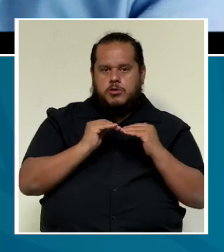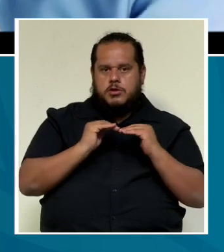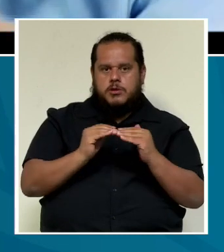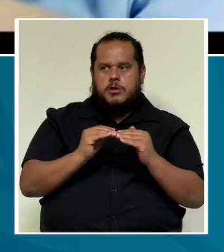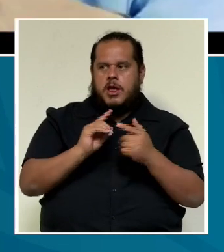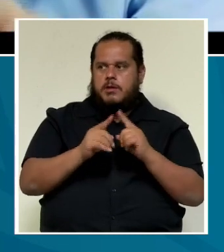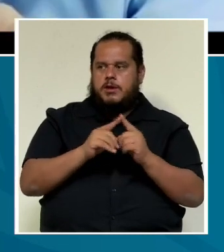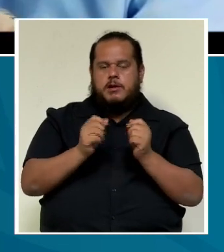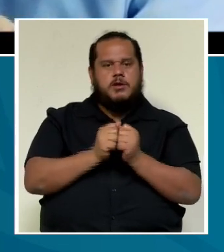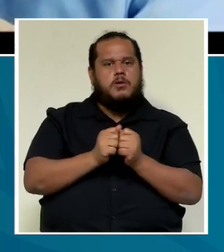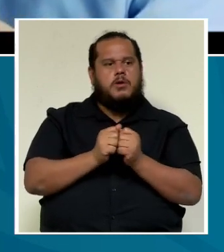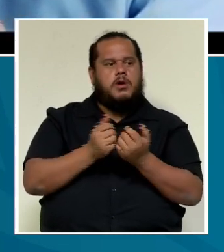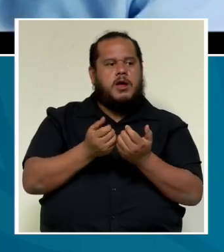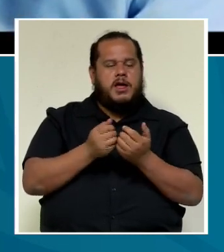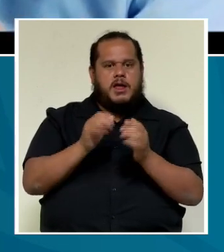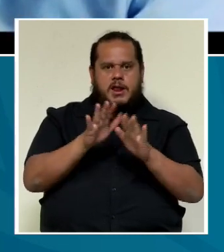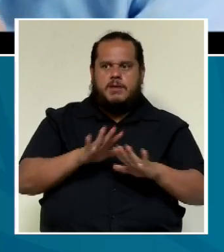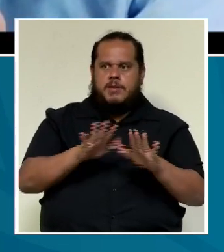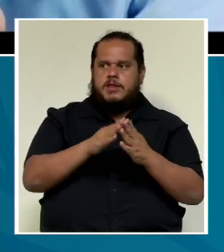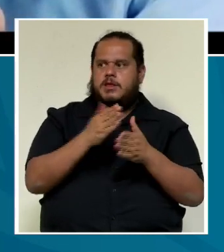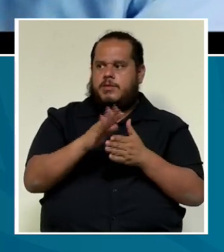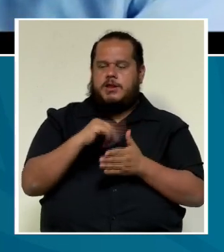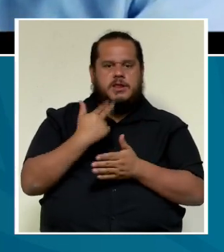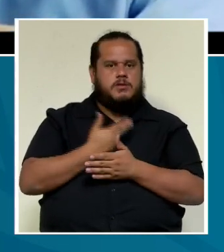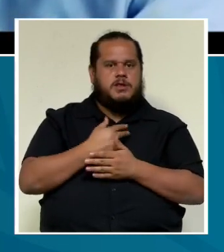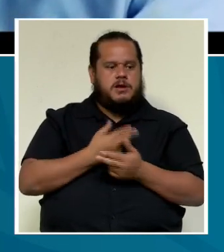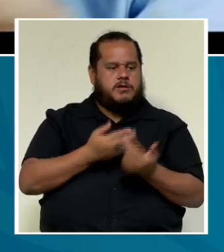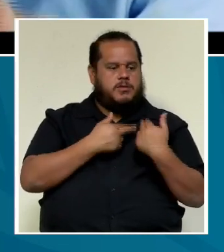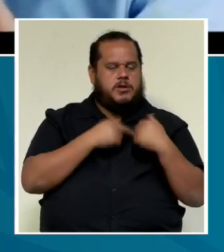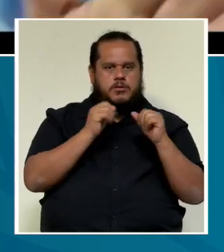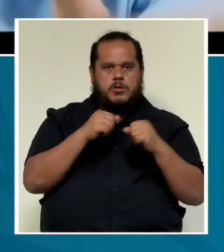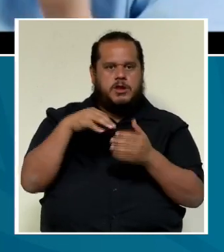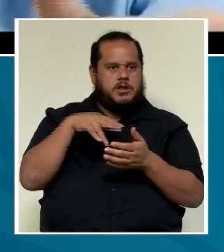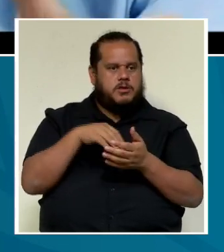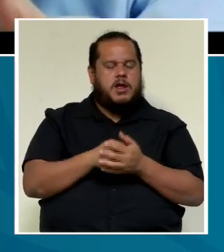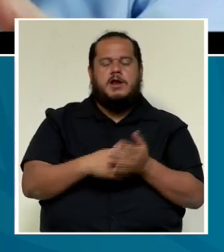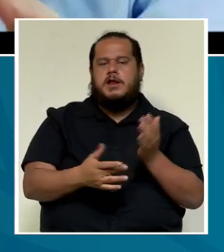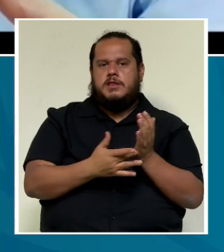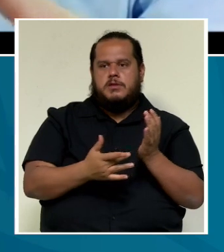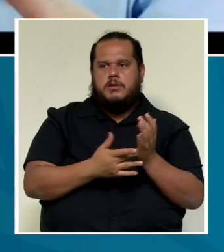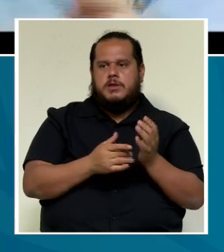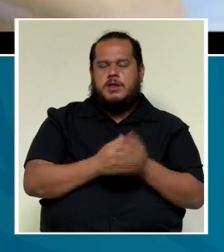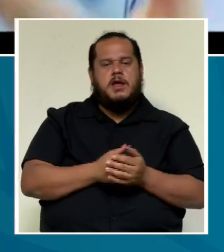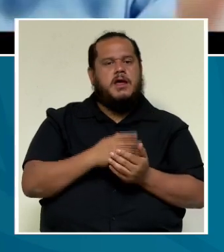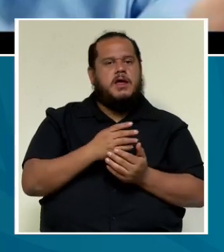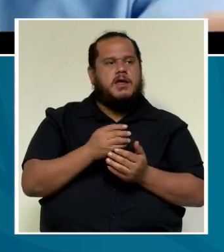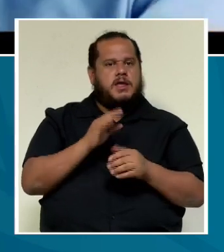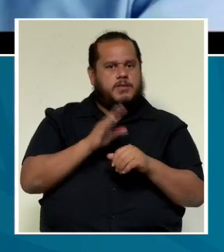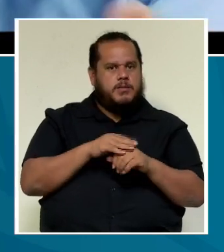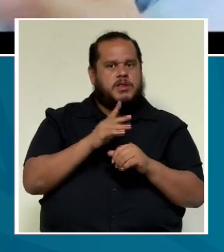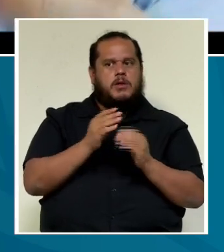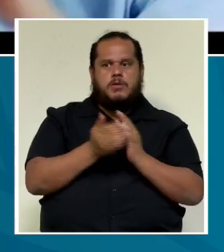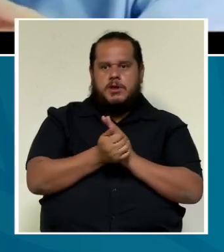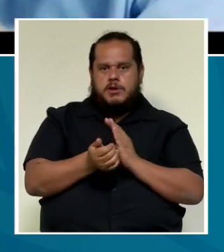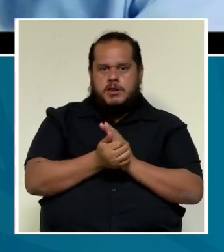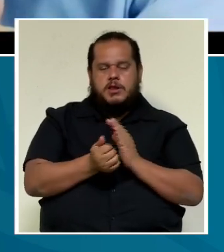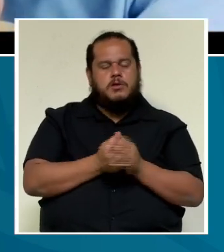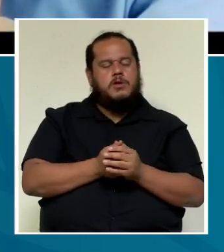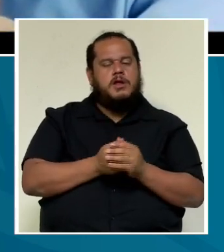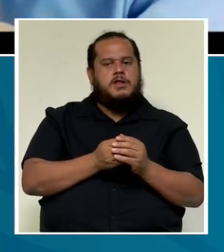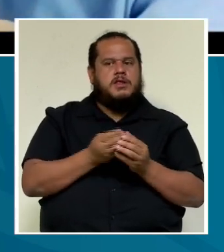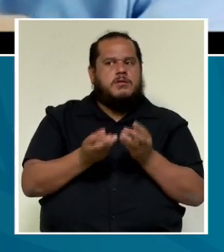ambiente y en este sentido, pues parte de nuestra responsabilidad es poder estudiar la tecnología que eventualmente permita una habilitación sin generar